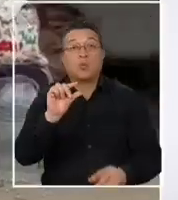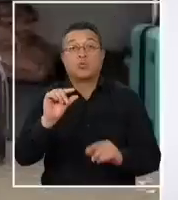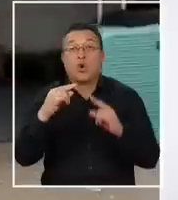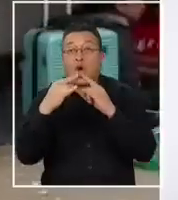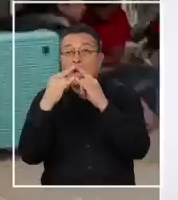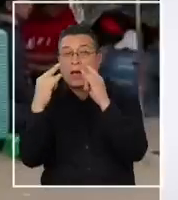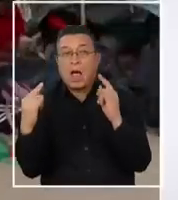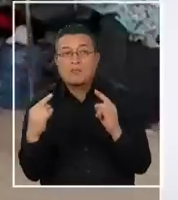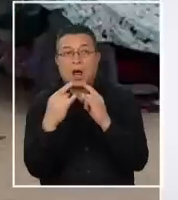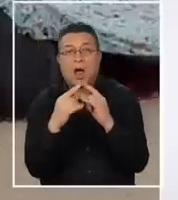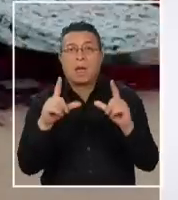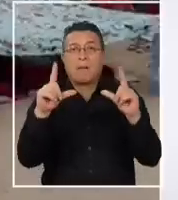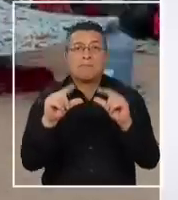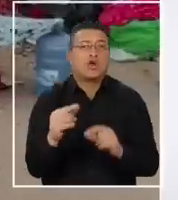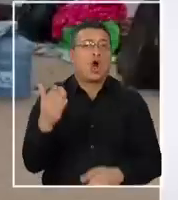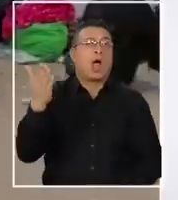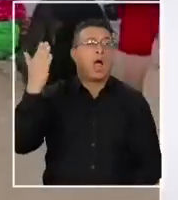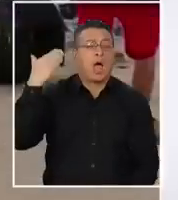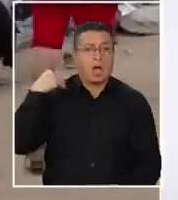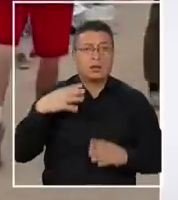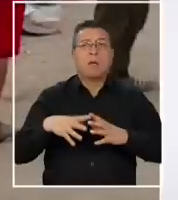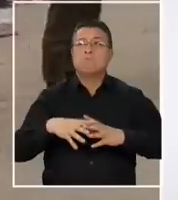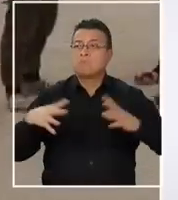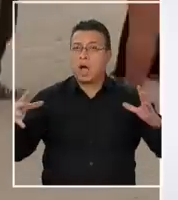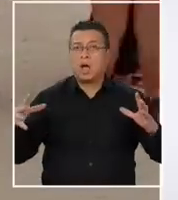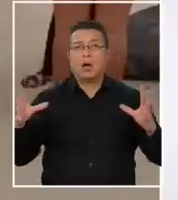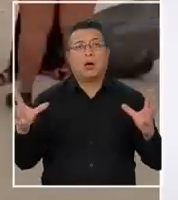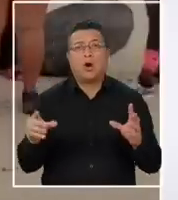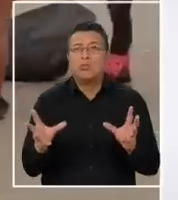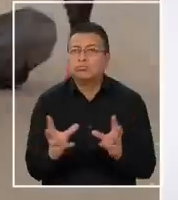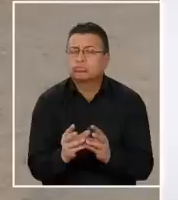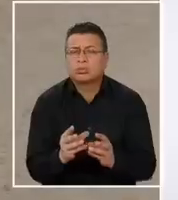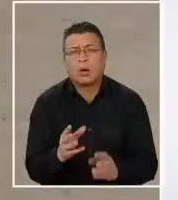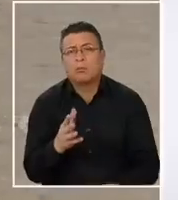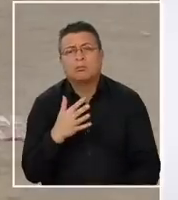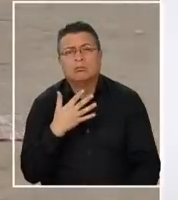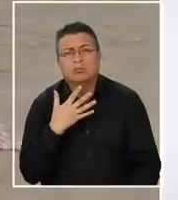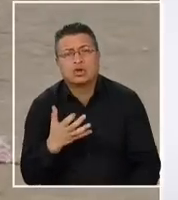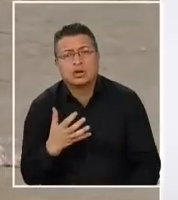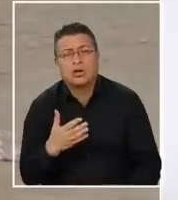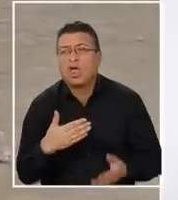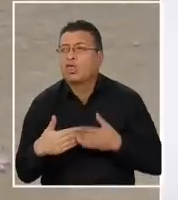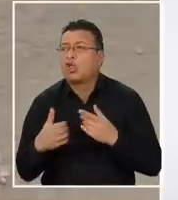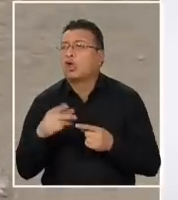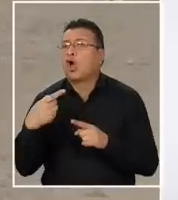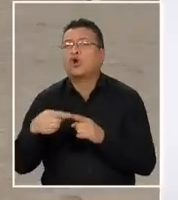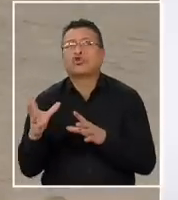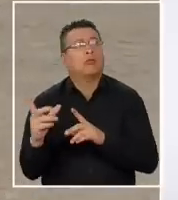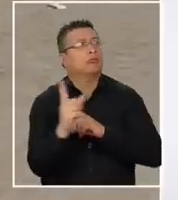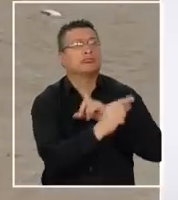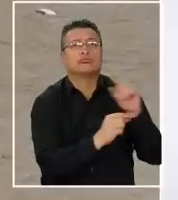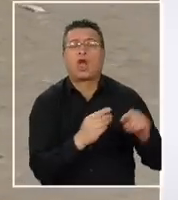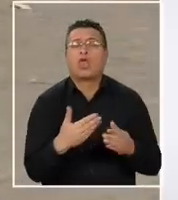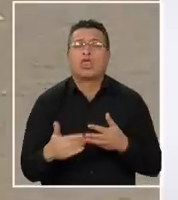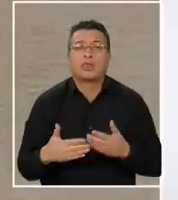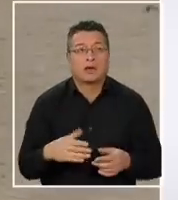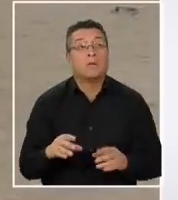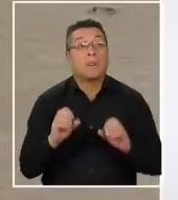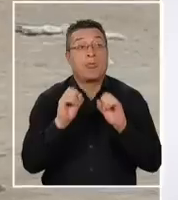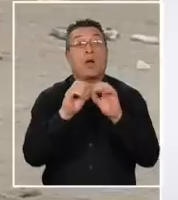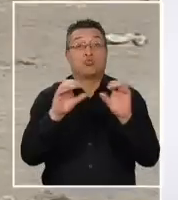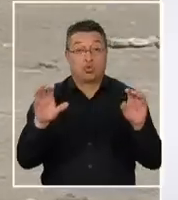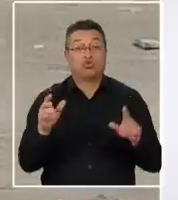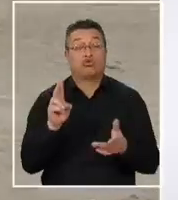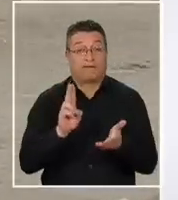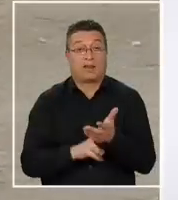y menos familias de las que pudimos detectar a lo largo del día. ¿Qué explica eso? ¿Dónde están? Muchos realmente